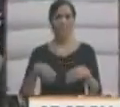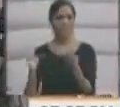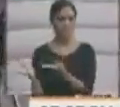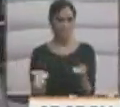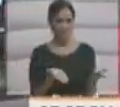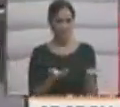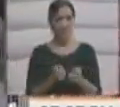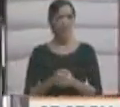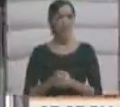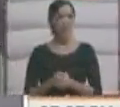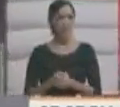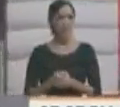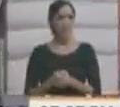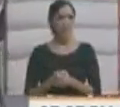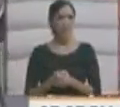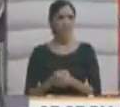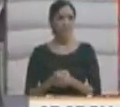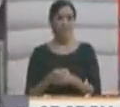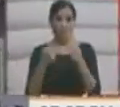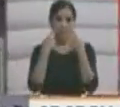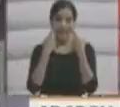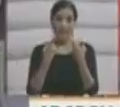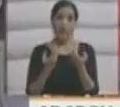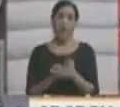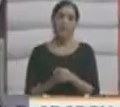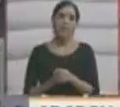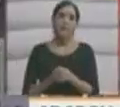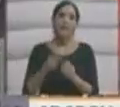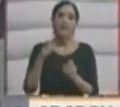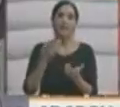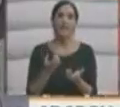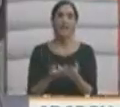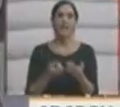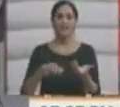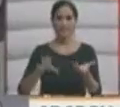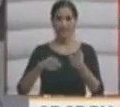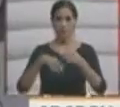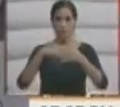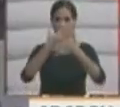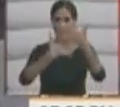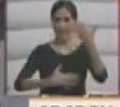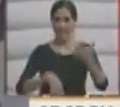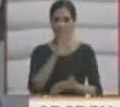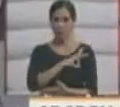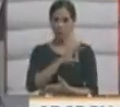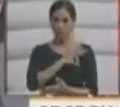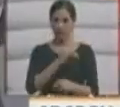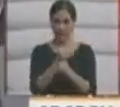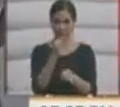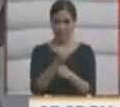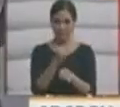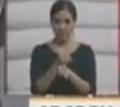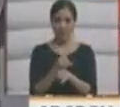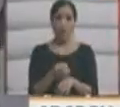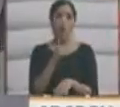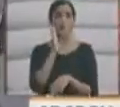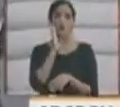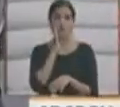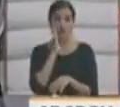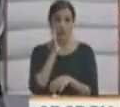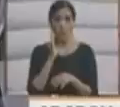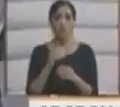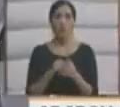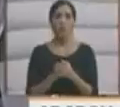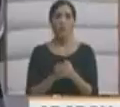están también viendo a través de las redes sociales, nos están viendo a través de Facebook con La